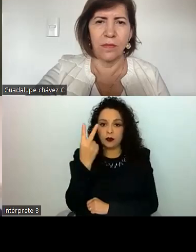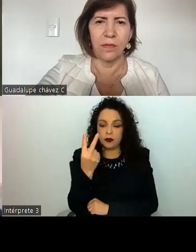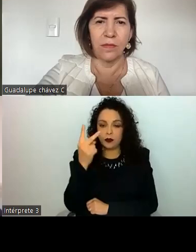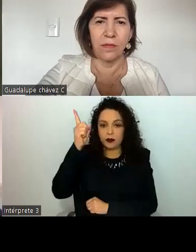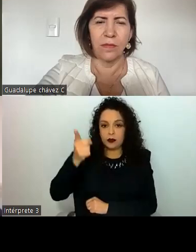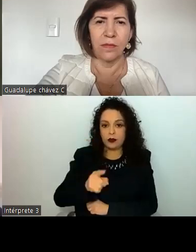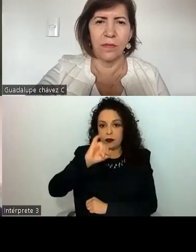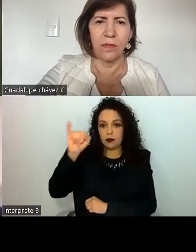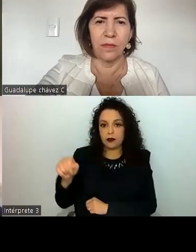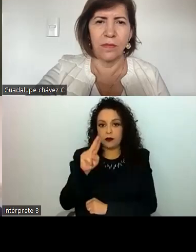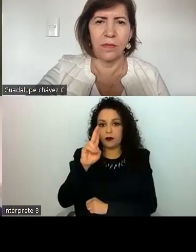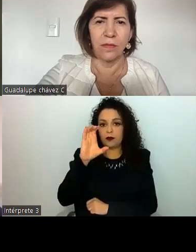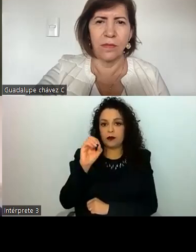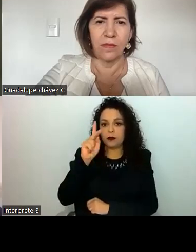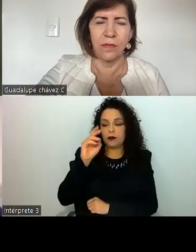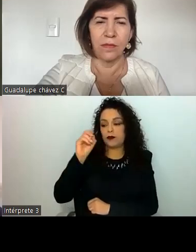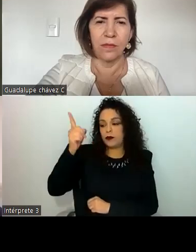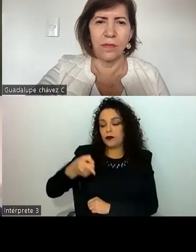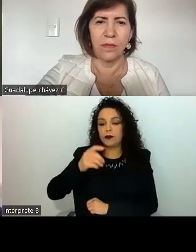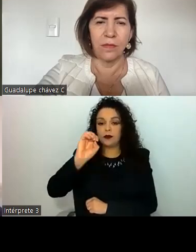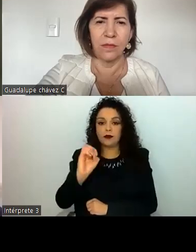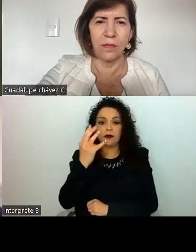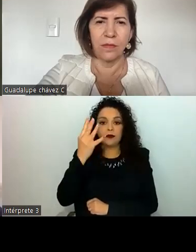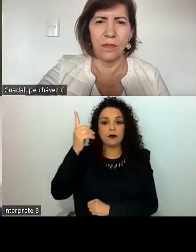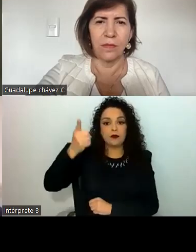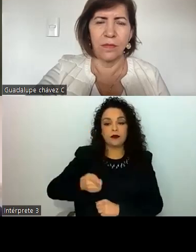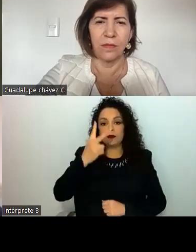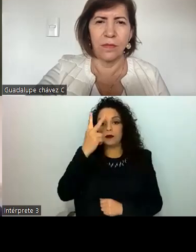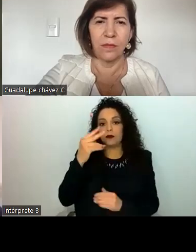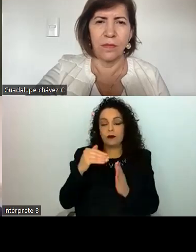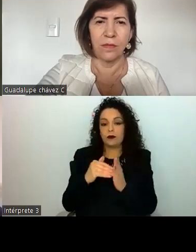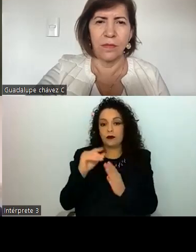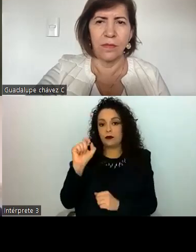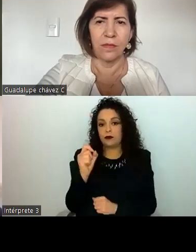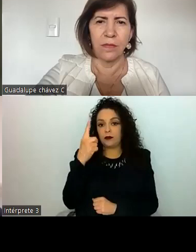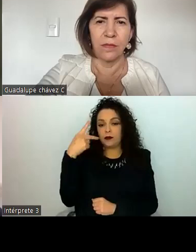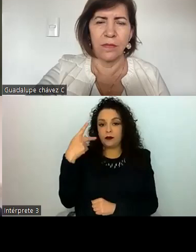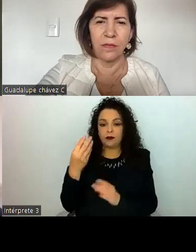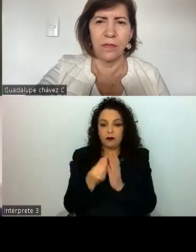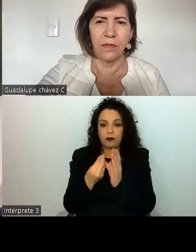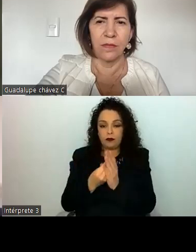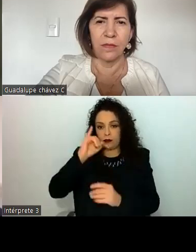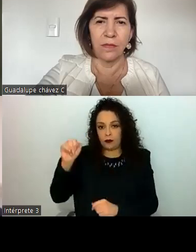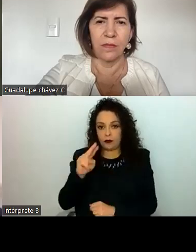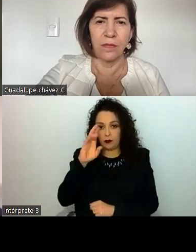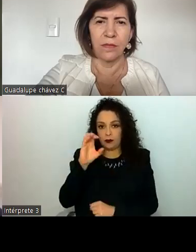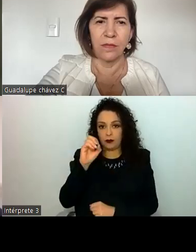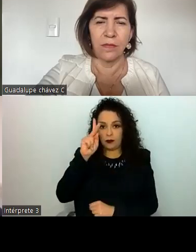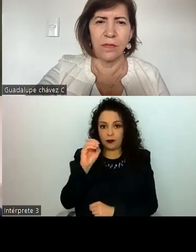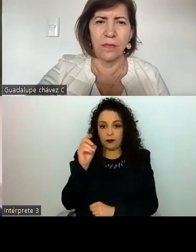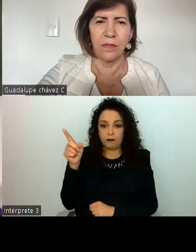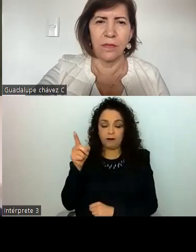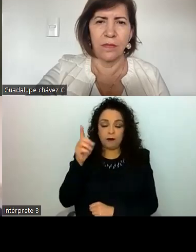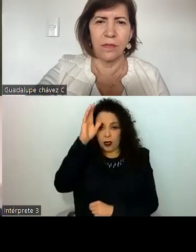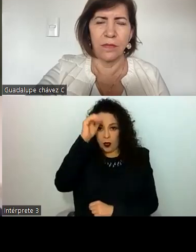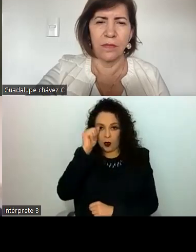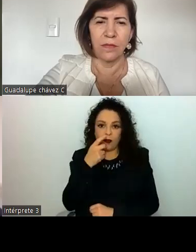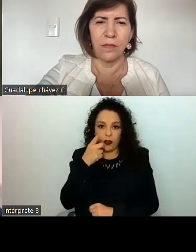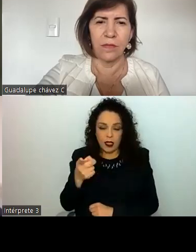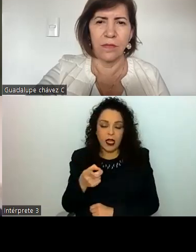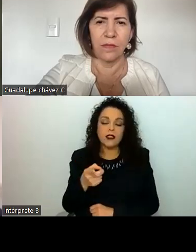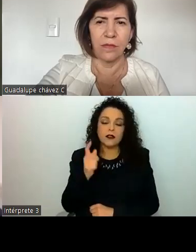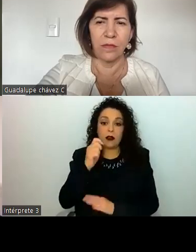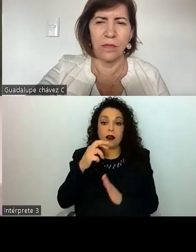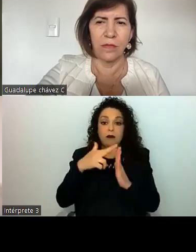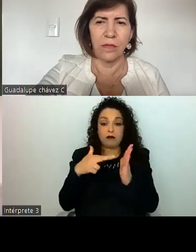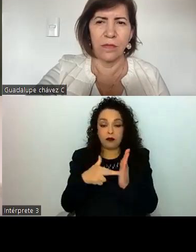diagonal Jucopo, diagonal 04, diagonal 2021, de la Junta de Coordinación Política, mediante el cual se establecen las reglas